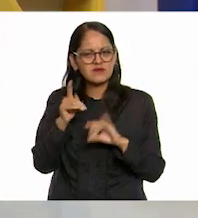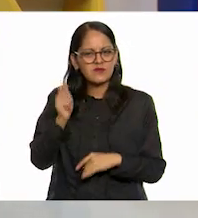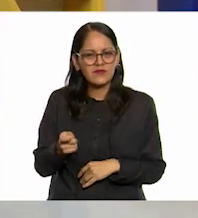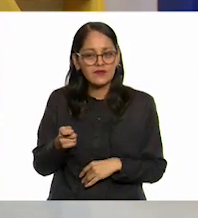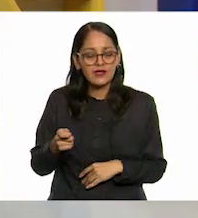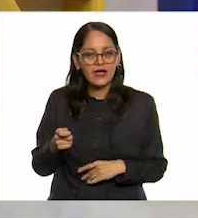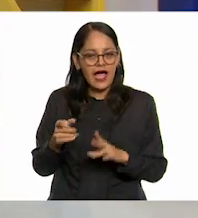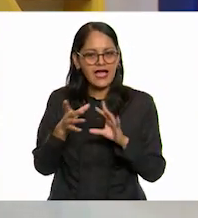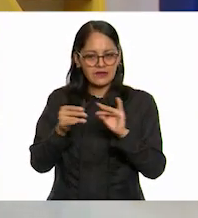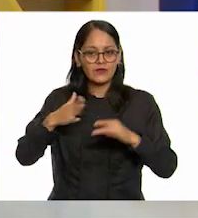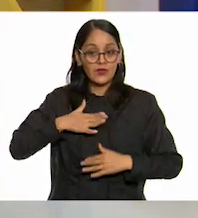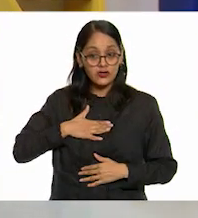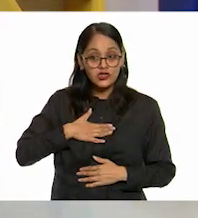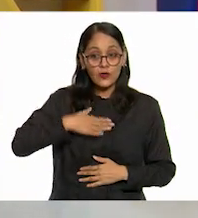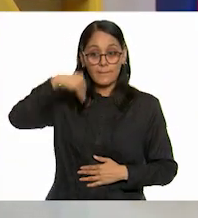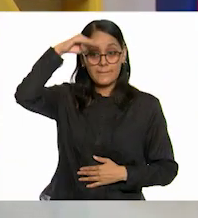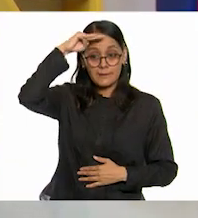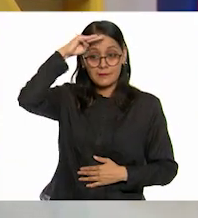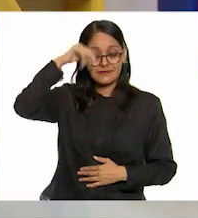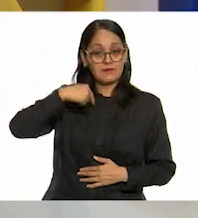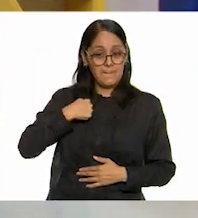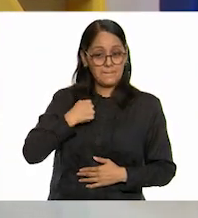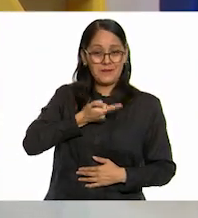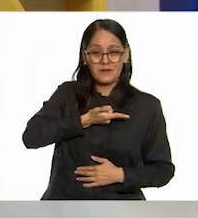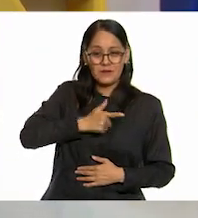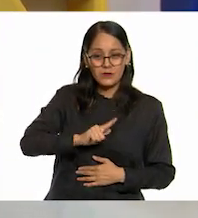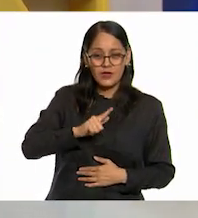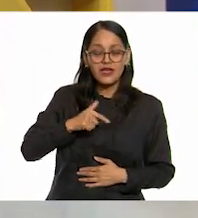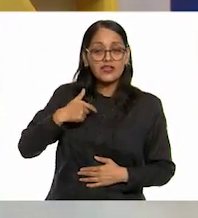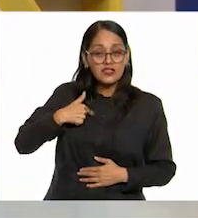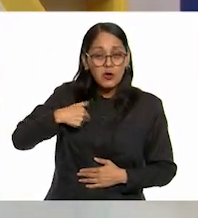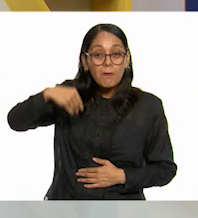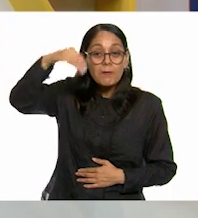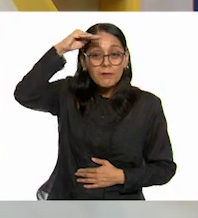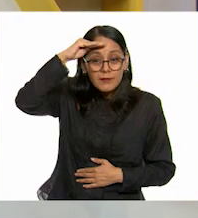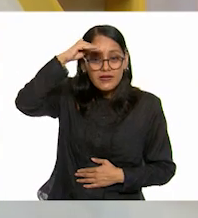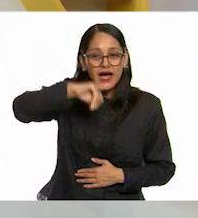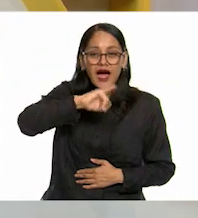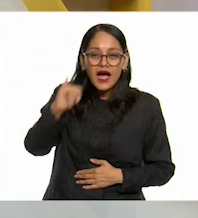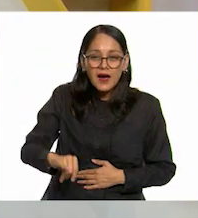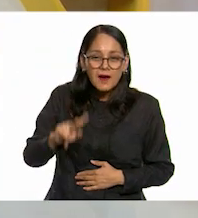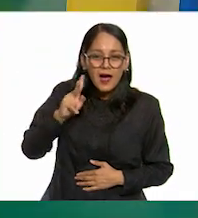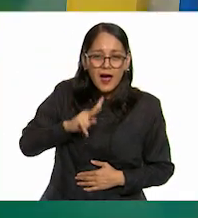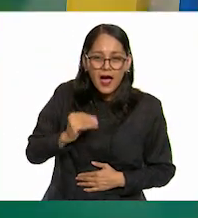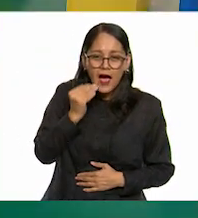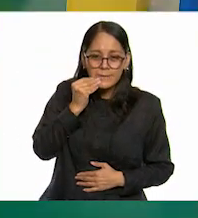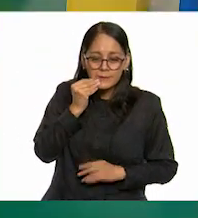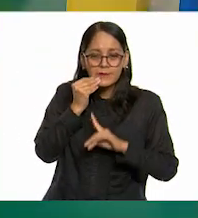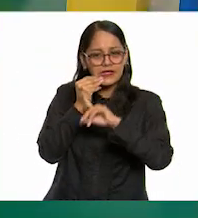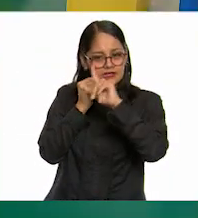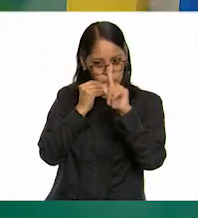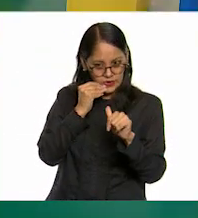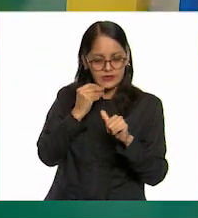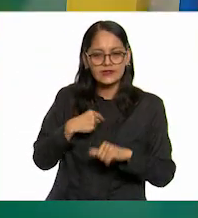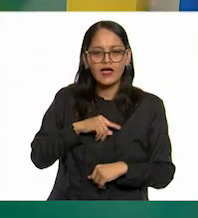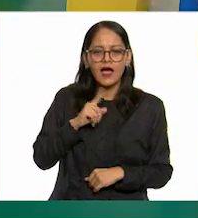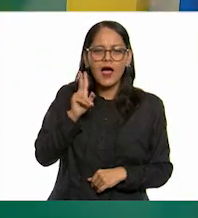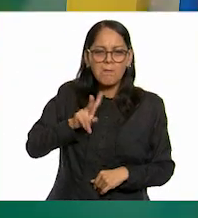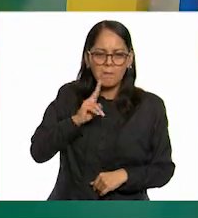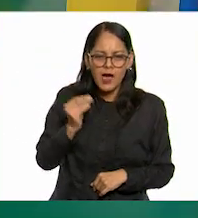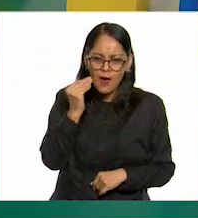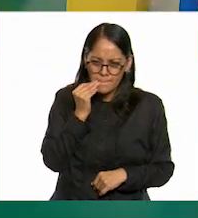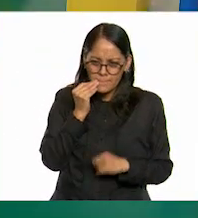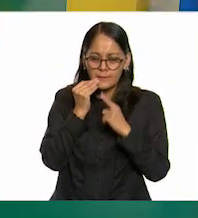yo pensaba que no me gustaban y que nunca los probaría. Pero al probarlos, conocer sus nutrientes y, bueno, la forma